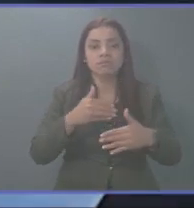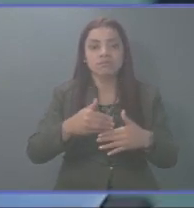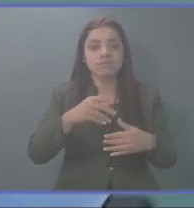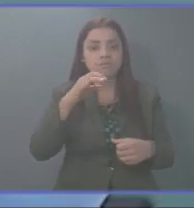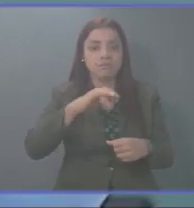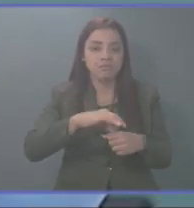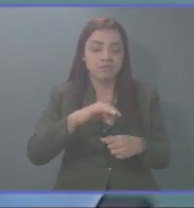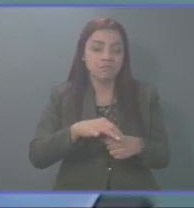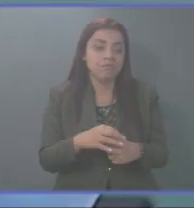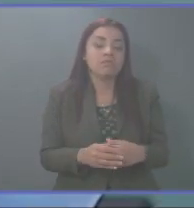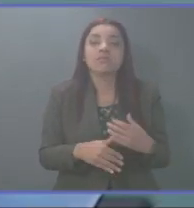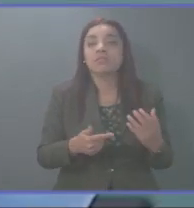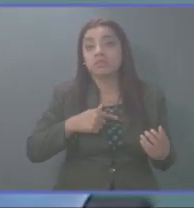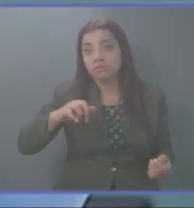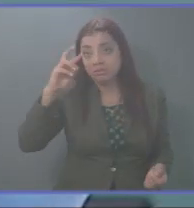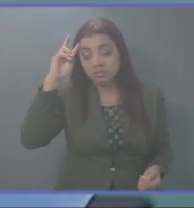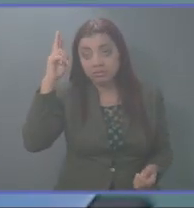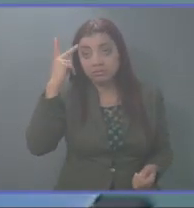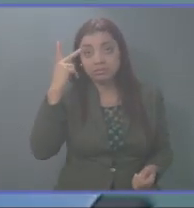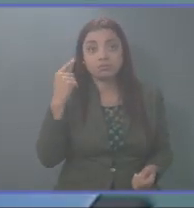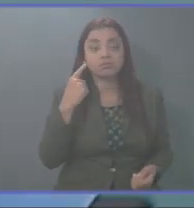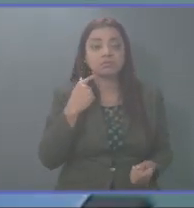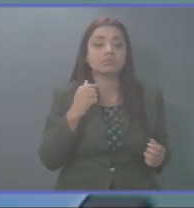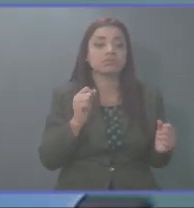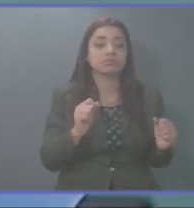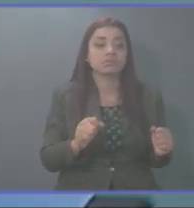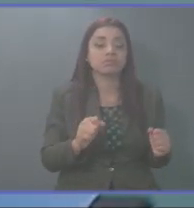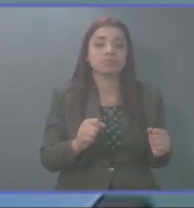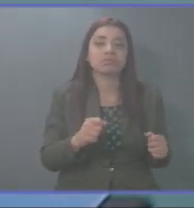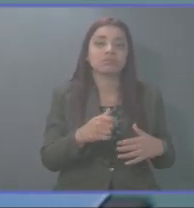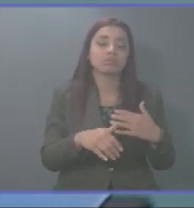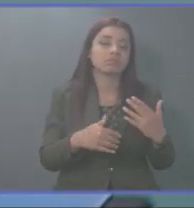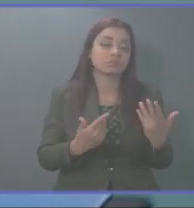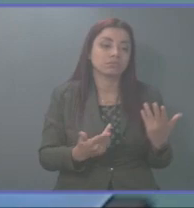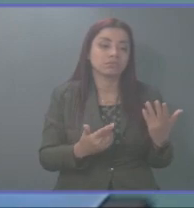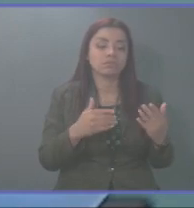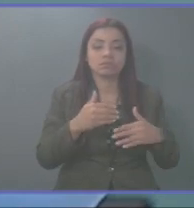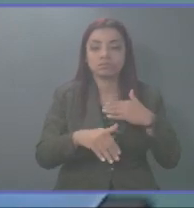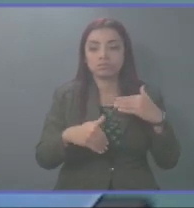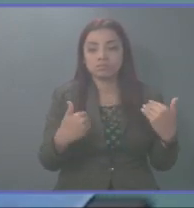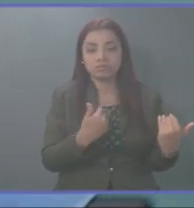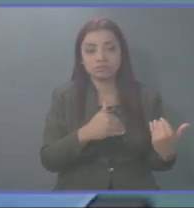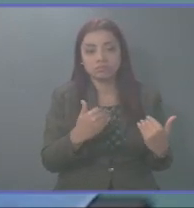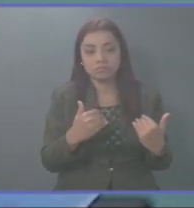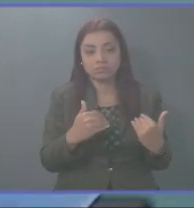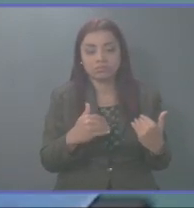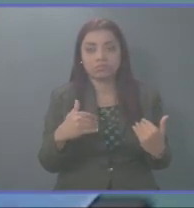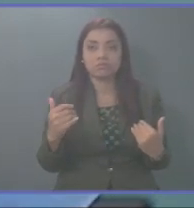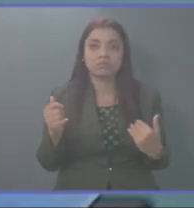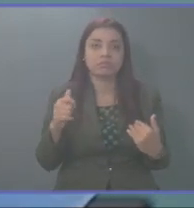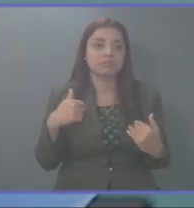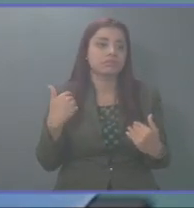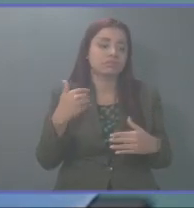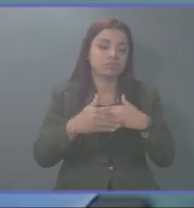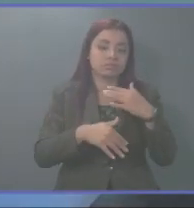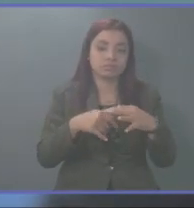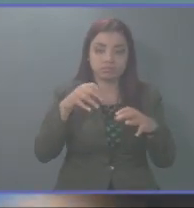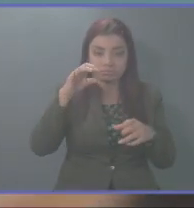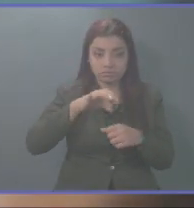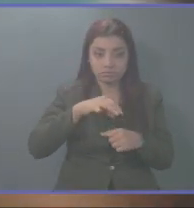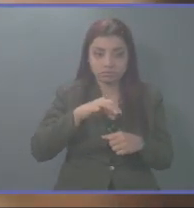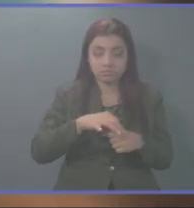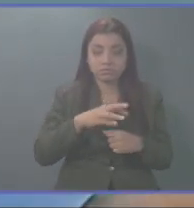consecutivos, lo cual constituye ya un mecanismo que ha generado experiencia a la autoridad electoral, a los contendientes electorales y a la